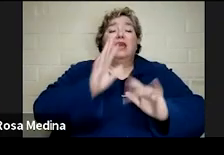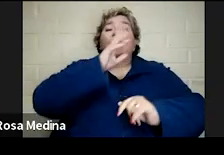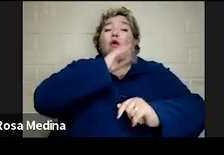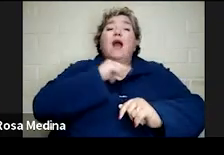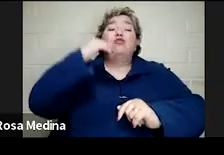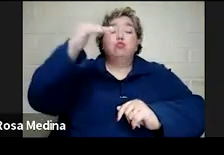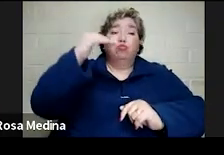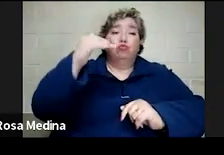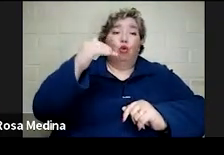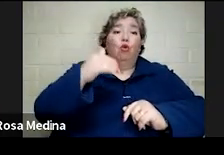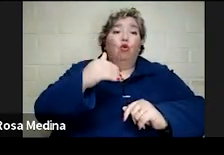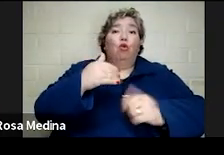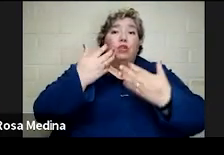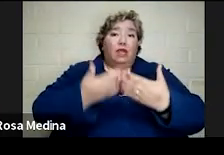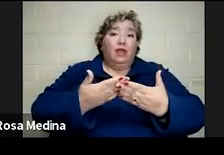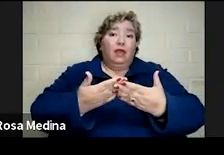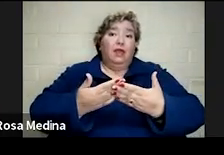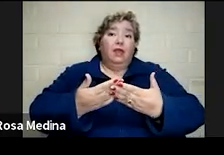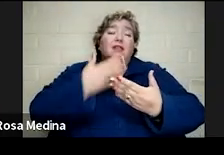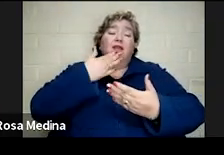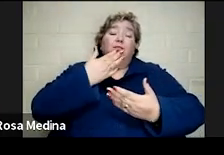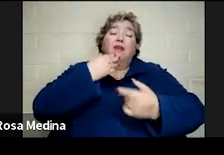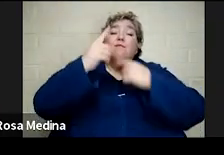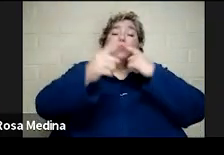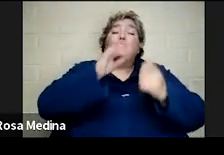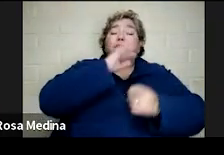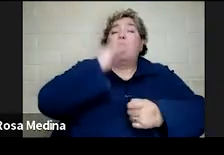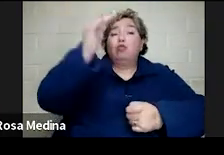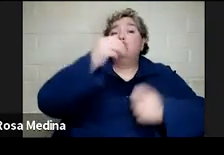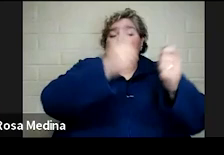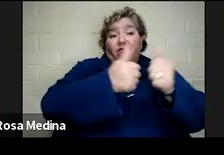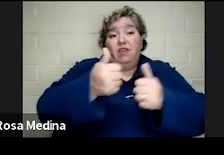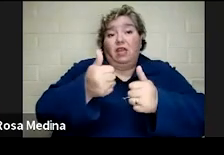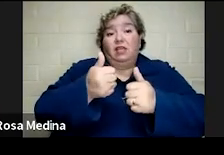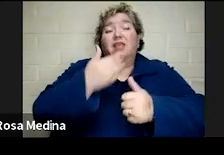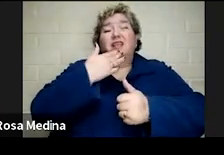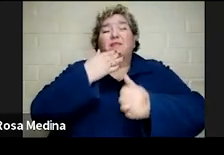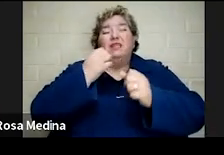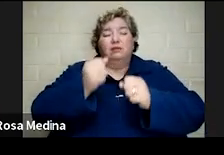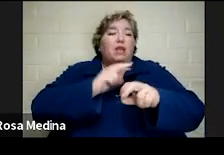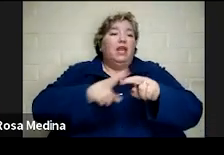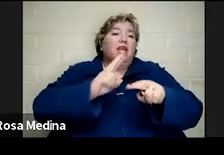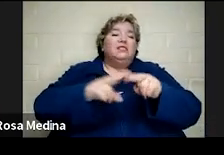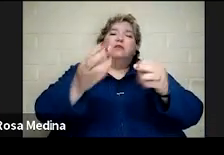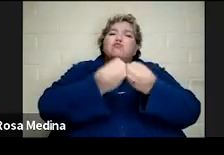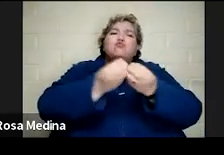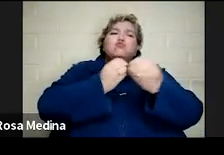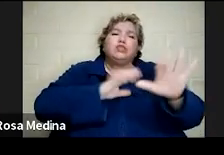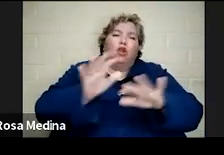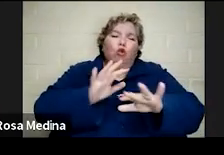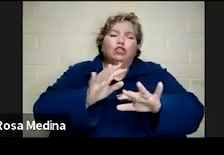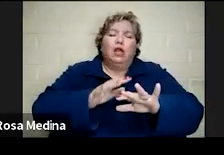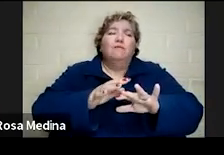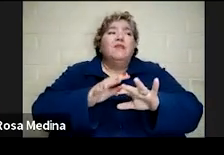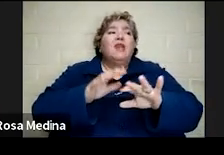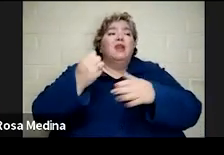igual consultar de adulto también está bien y también se pueden hacer muchas cosas y muchas intervenciones. No es que el cerebro